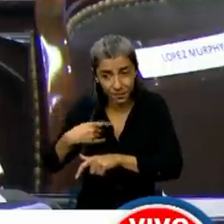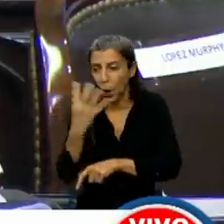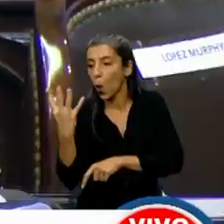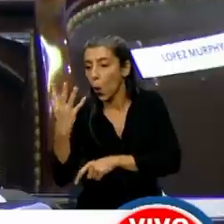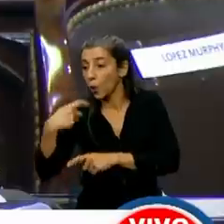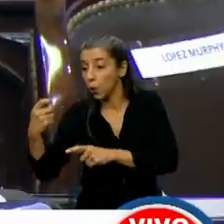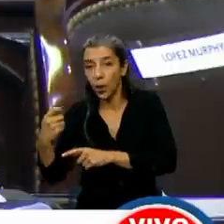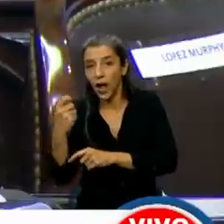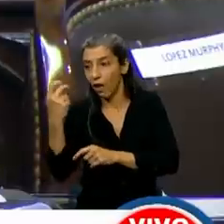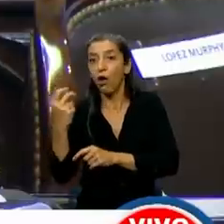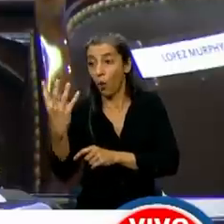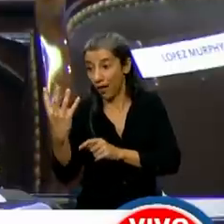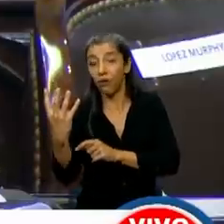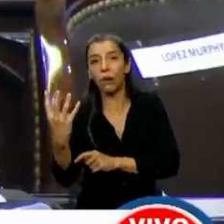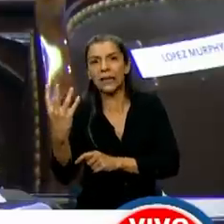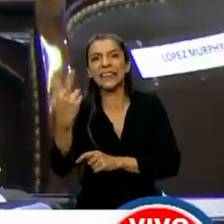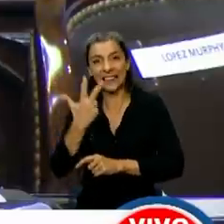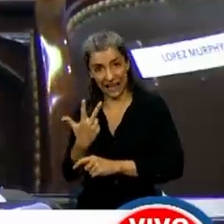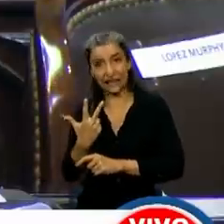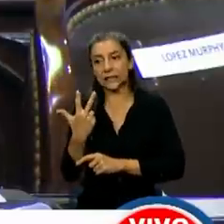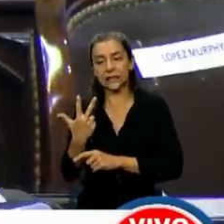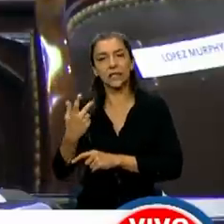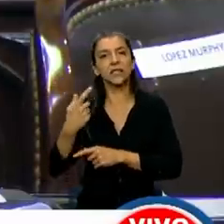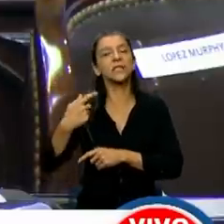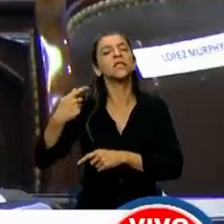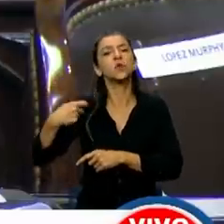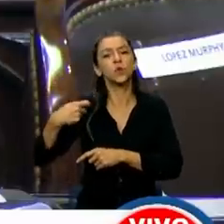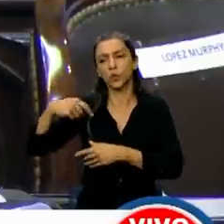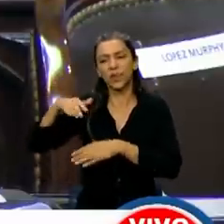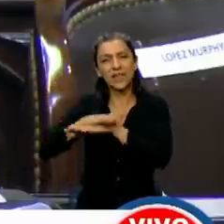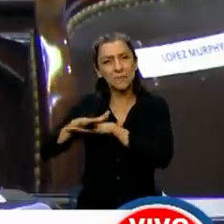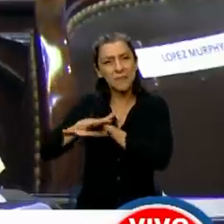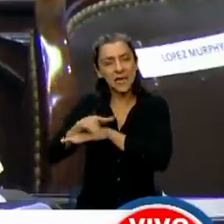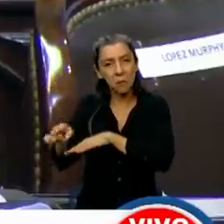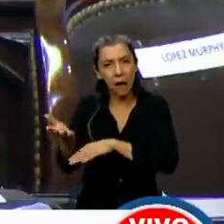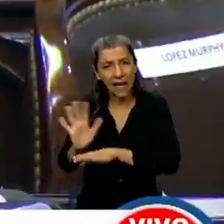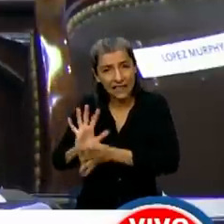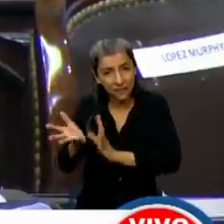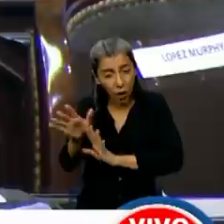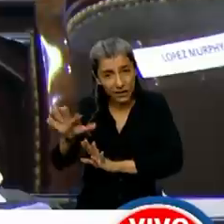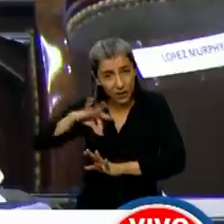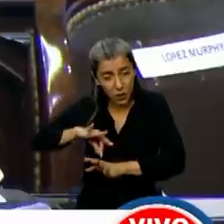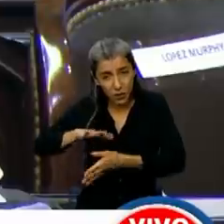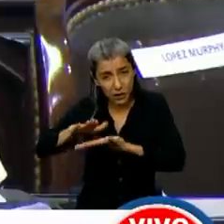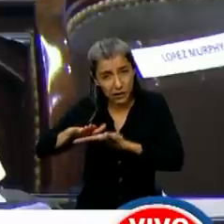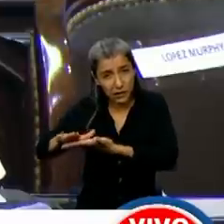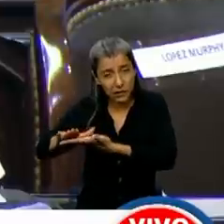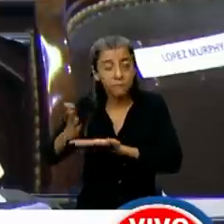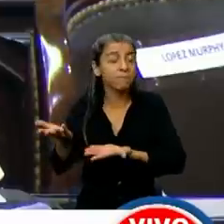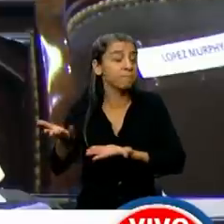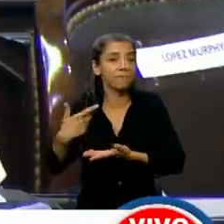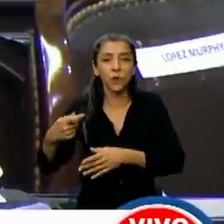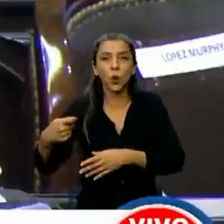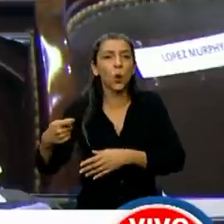cobra la jubilación mínima las jubilaciones en este modelo del gobierno de los fernández suben